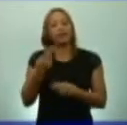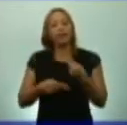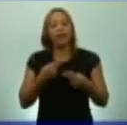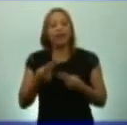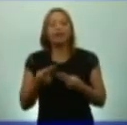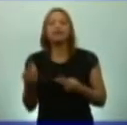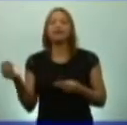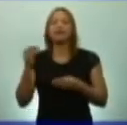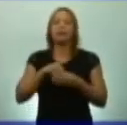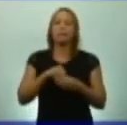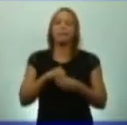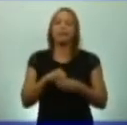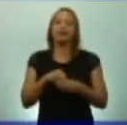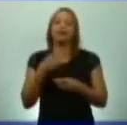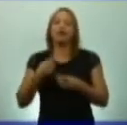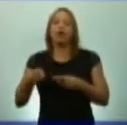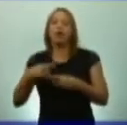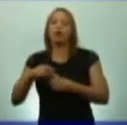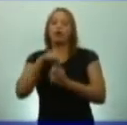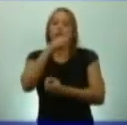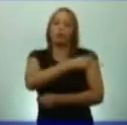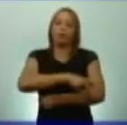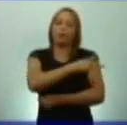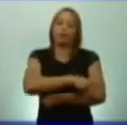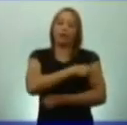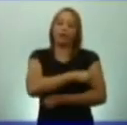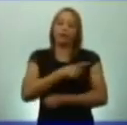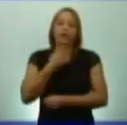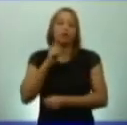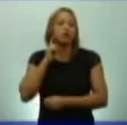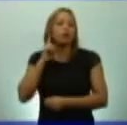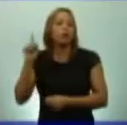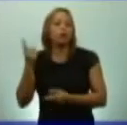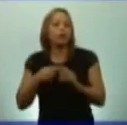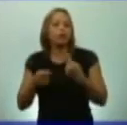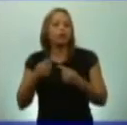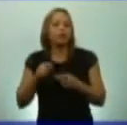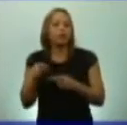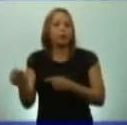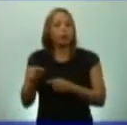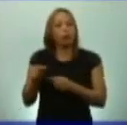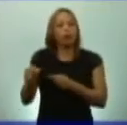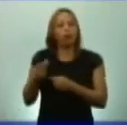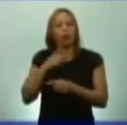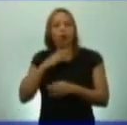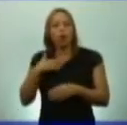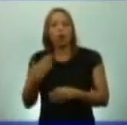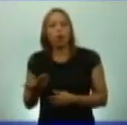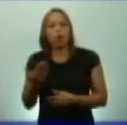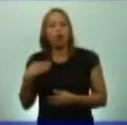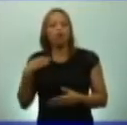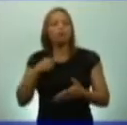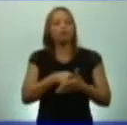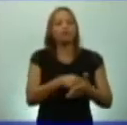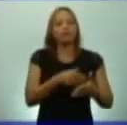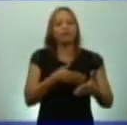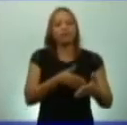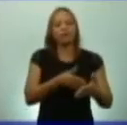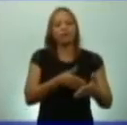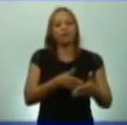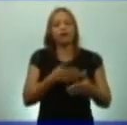otros países. Recientemente escuchaste cómo intervino para evitar que llegara a